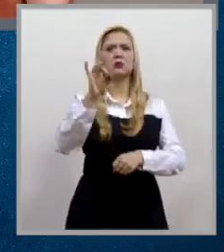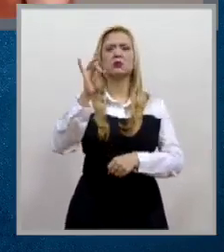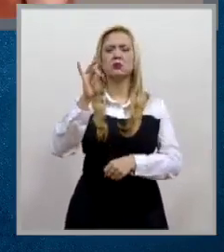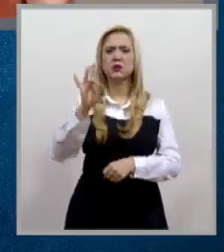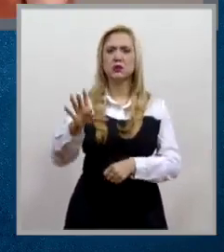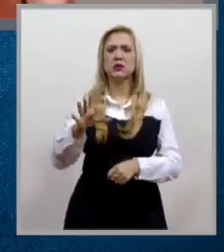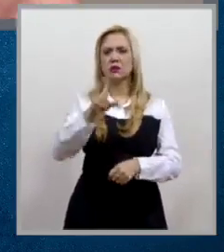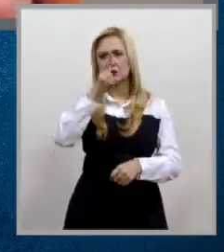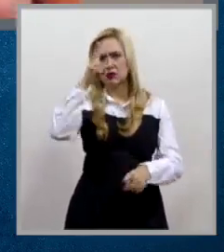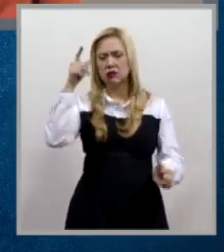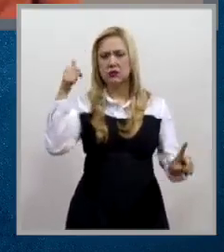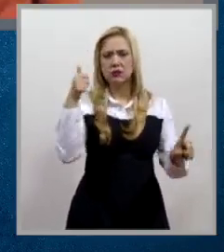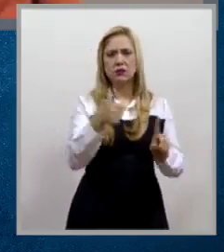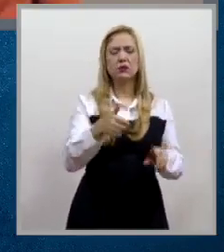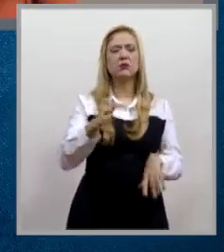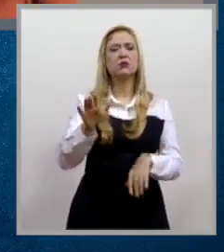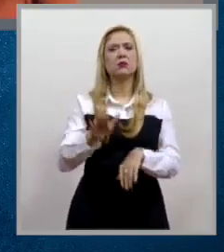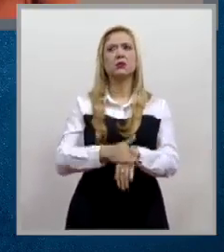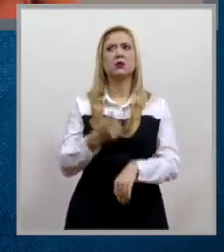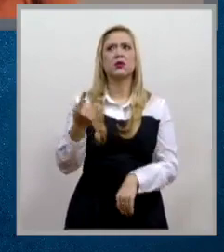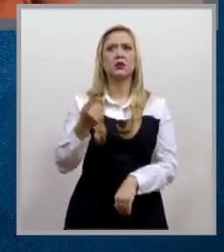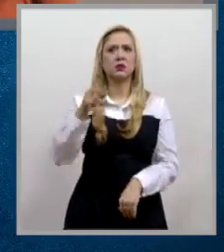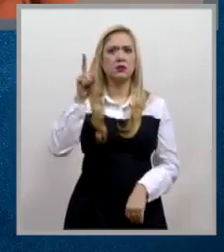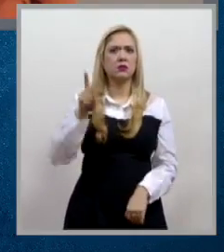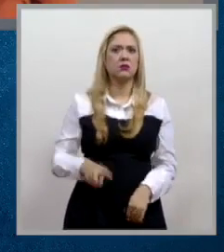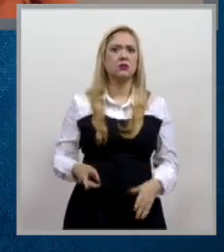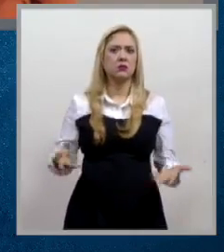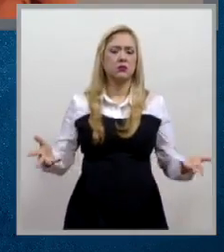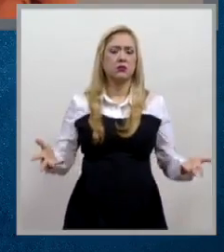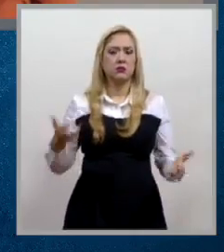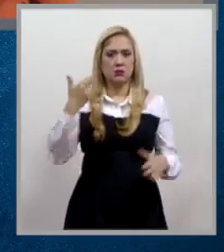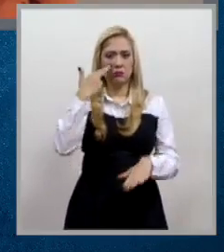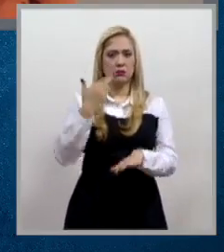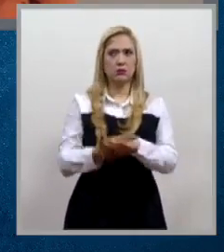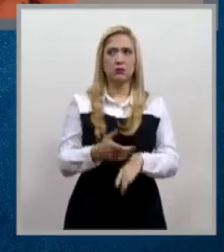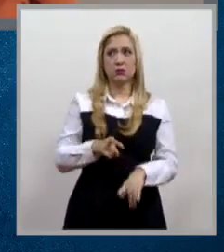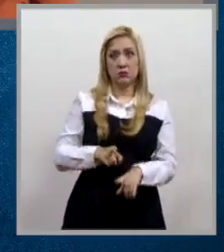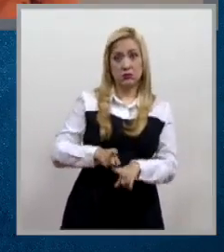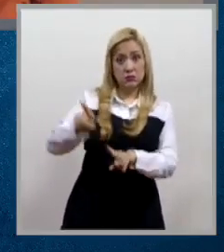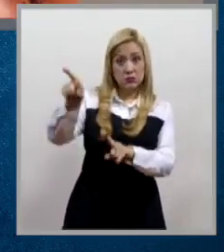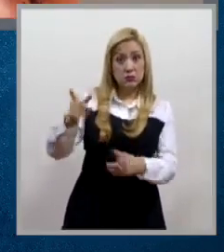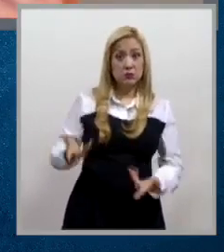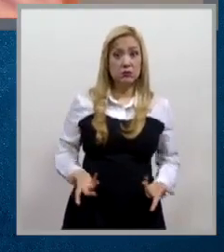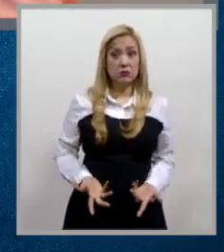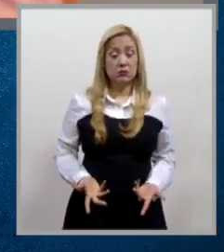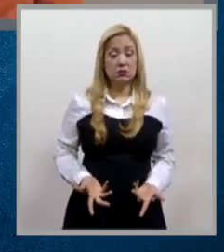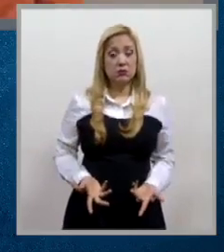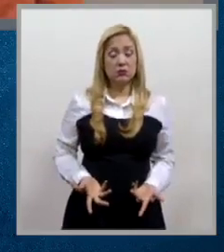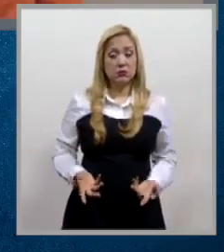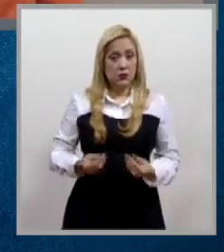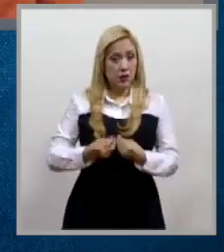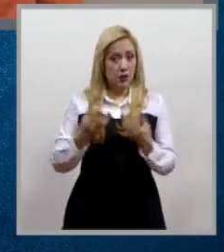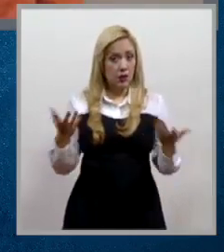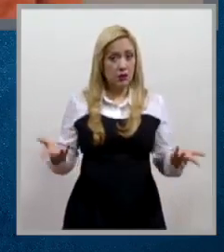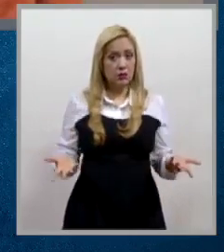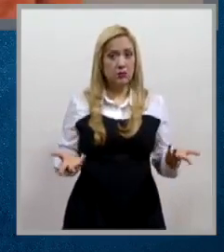entra de forma tan tajante esta responsabilidad del Estado, que por supuesto también